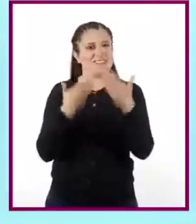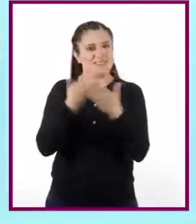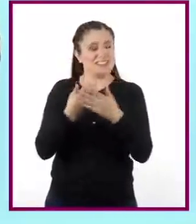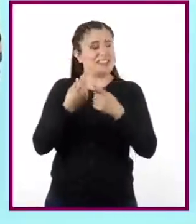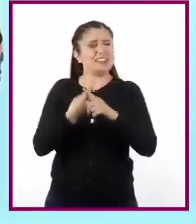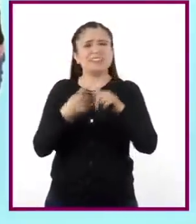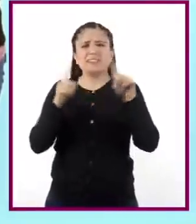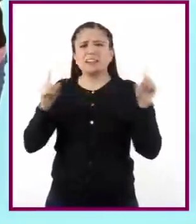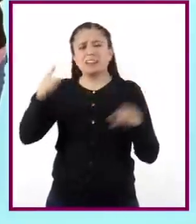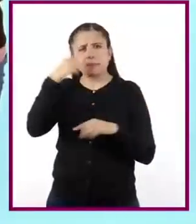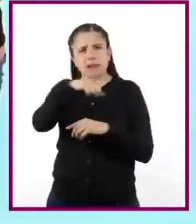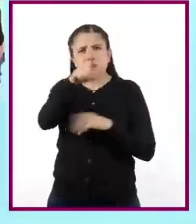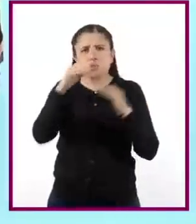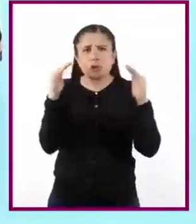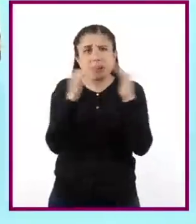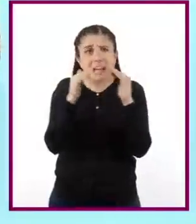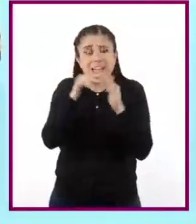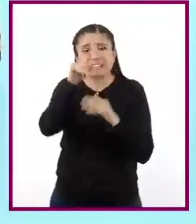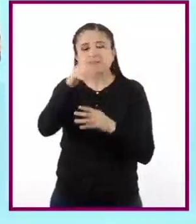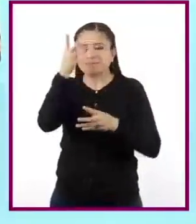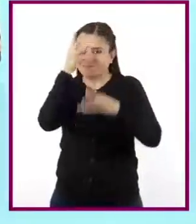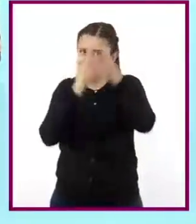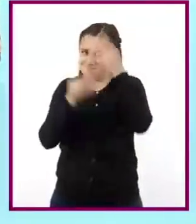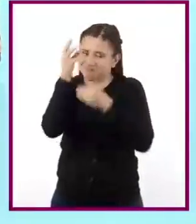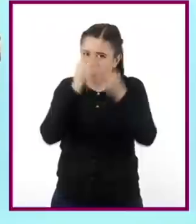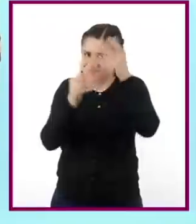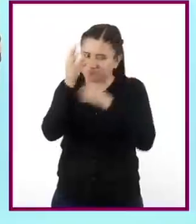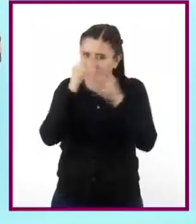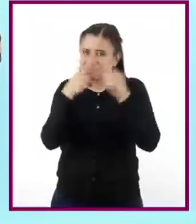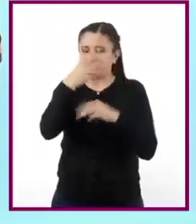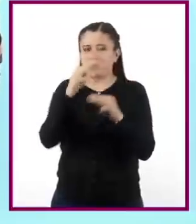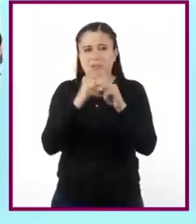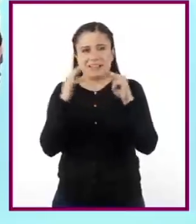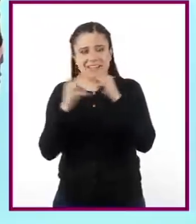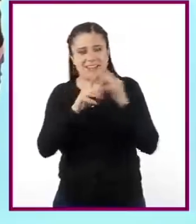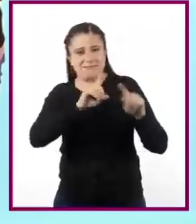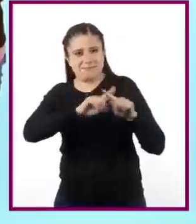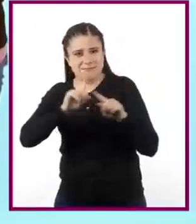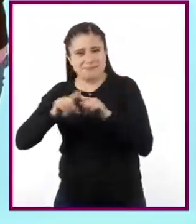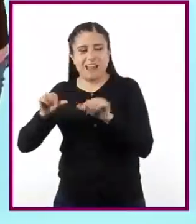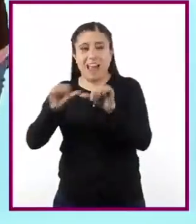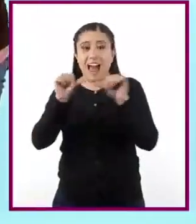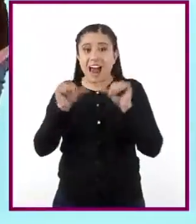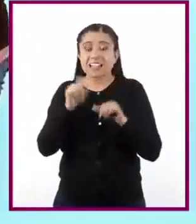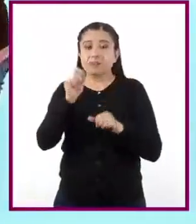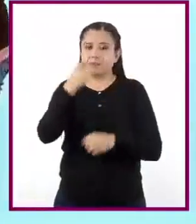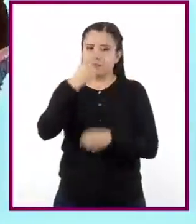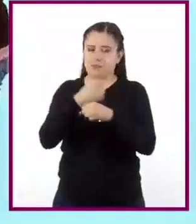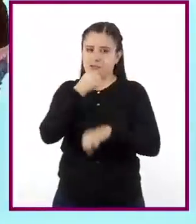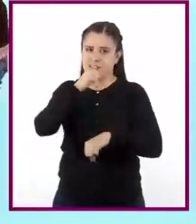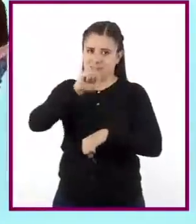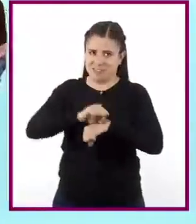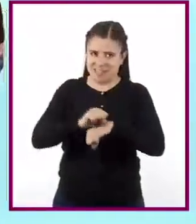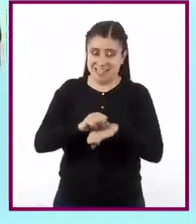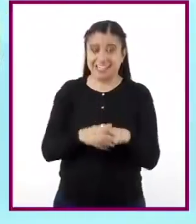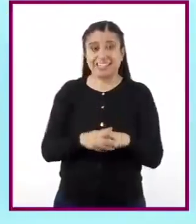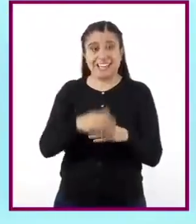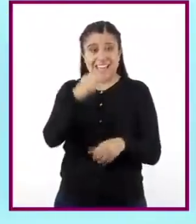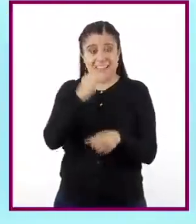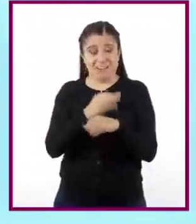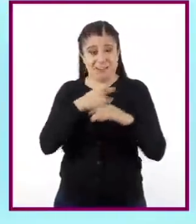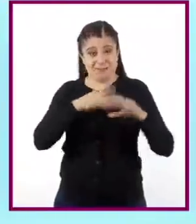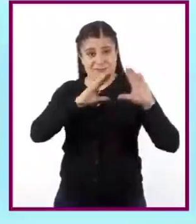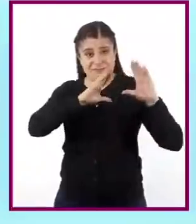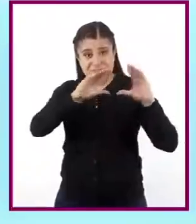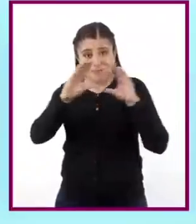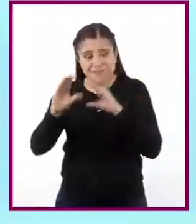diferente para que desde su hogar aprendan los contenidos de las asignaturas y áreas del primer grado. Estos contenidos les serán